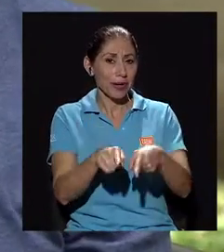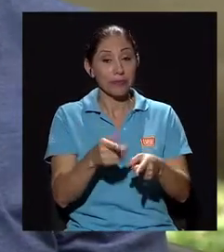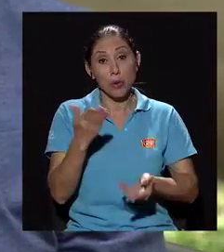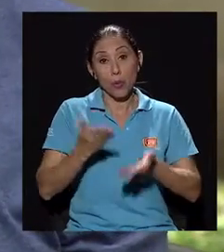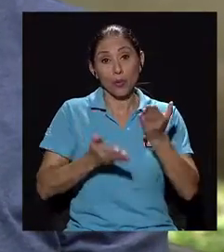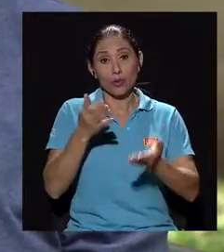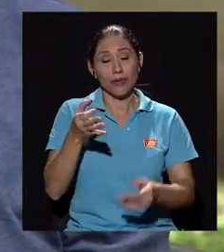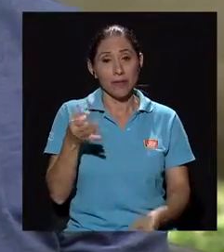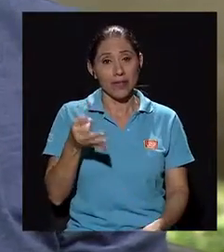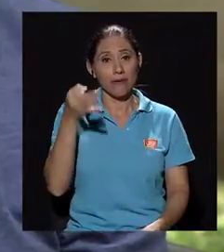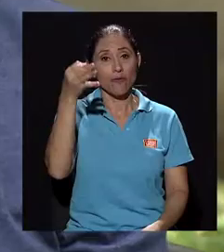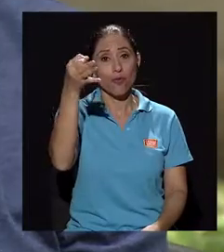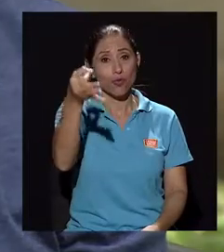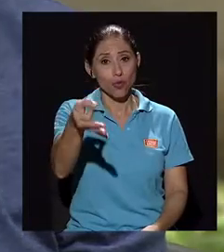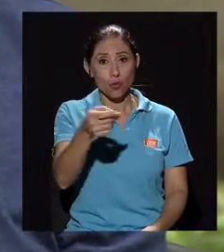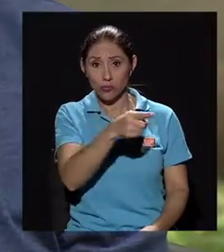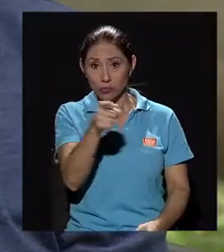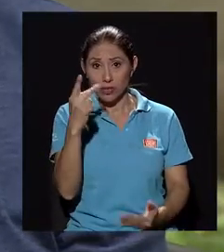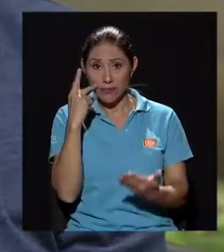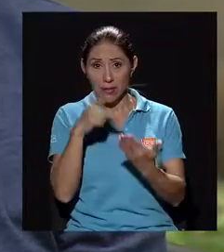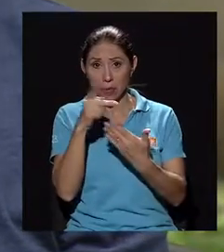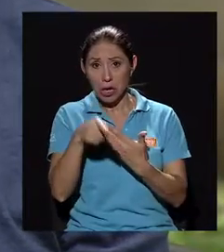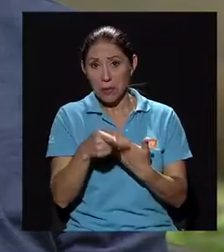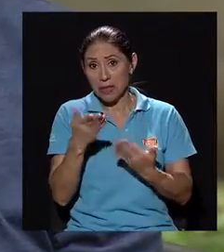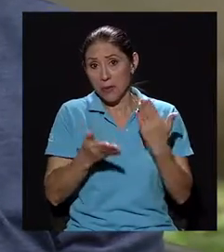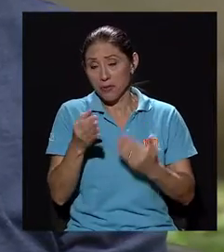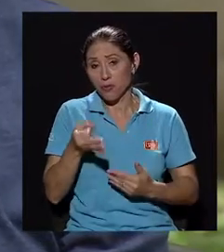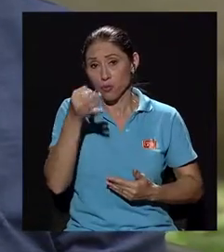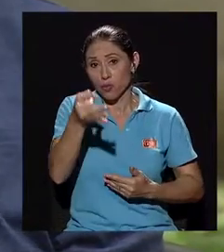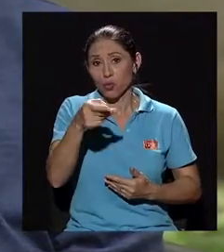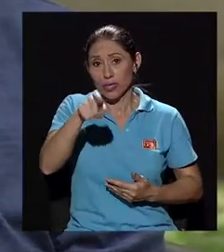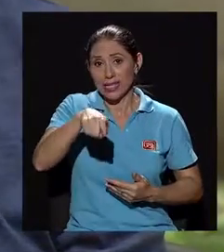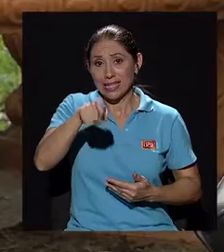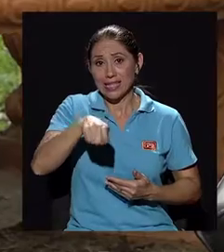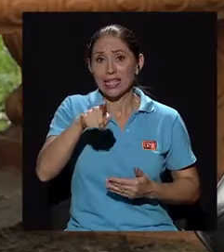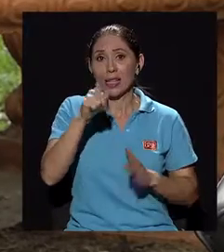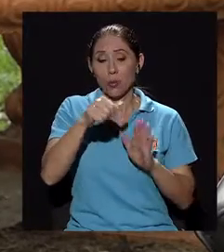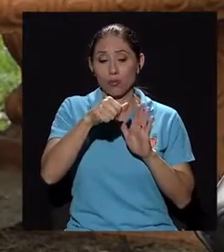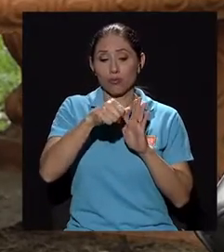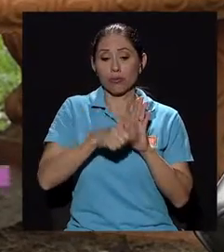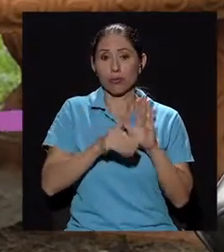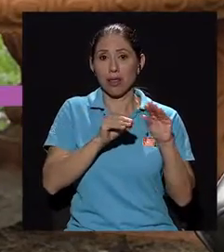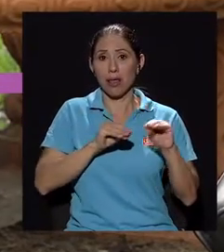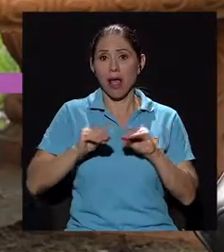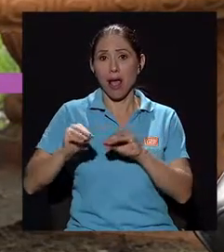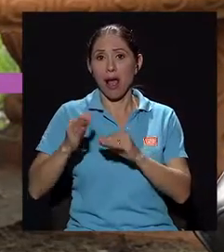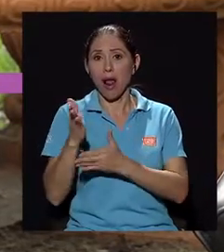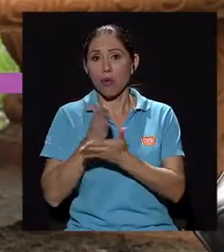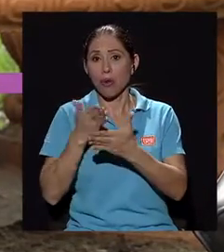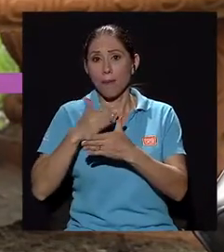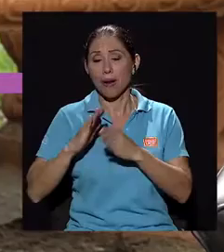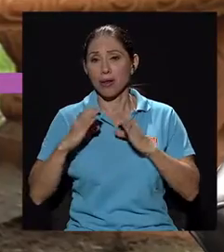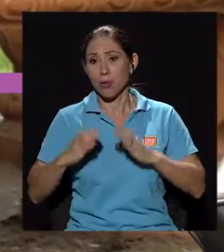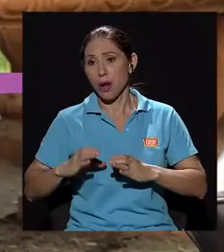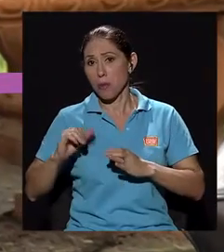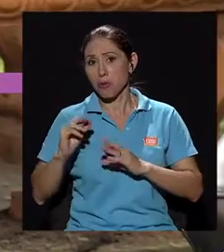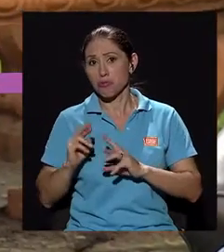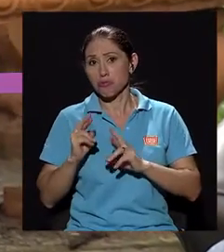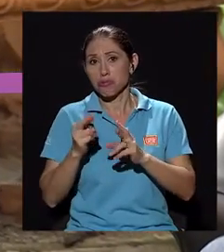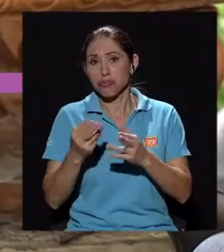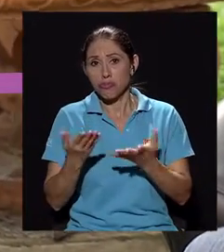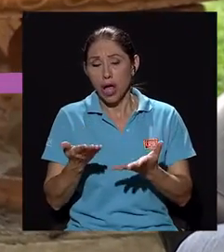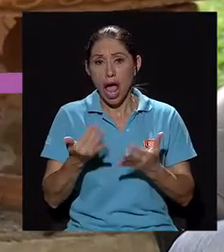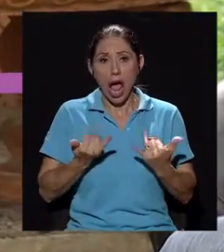en el futuro muchas de las personas que hoy están viendo este programa necesiten de un trasplante. Hoy en día, ¿verdad?, estamos muchas